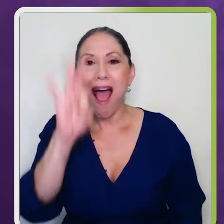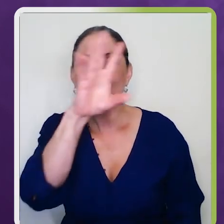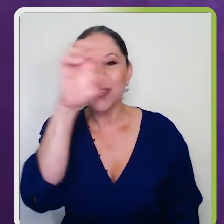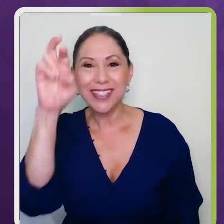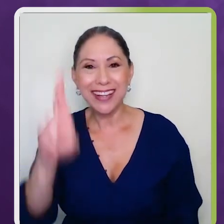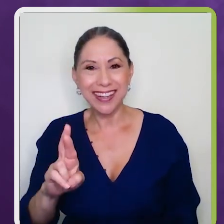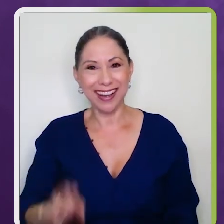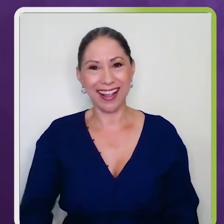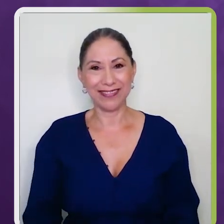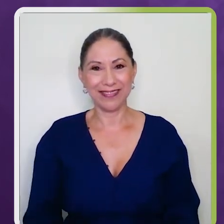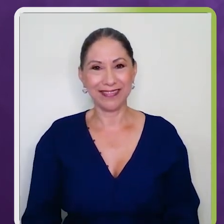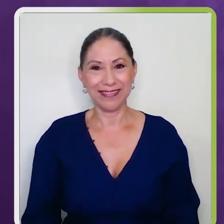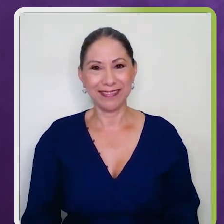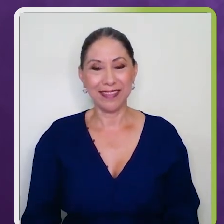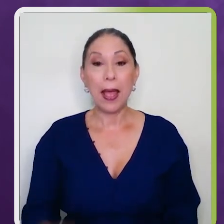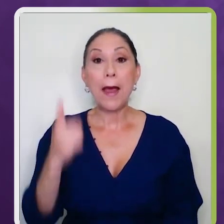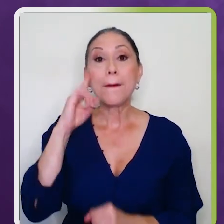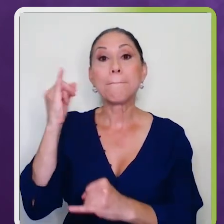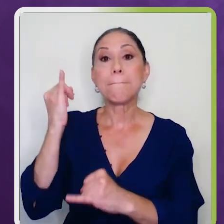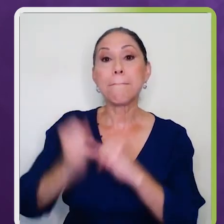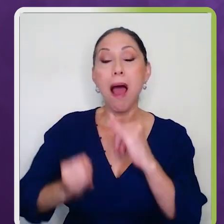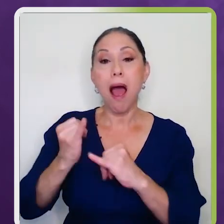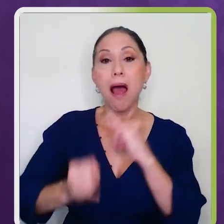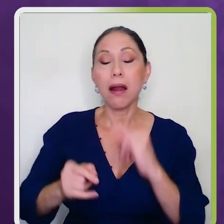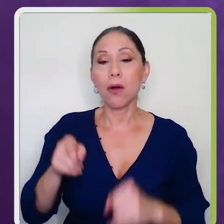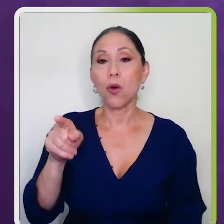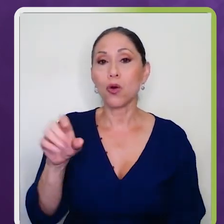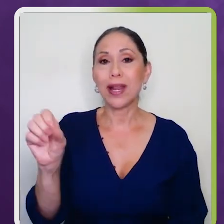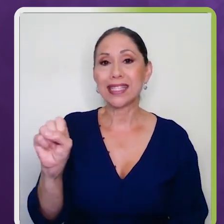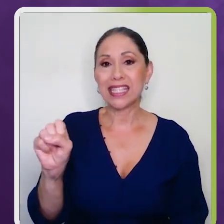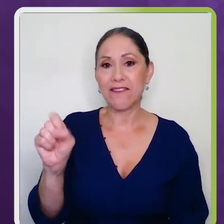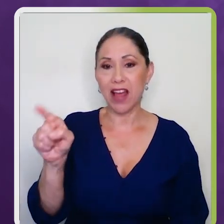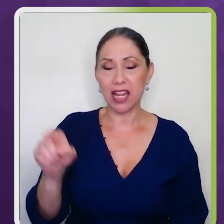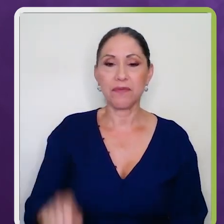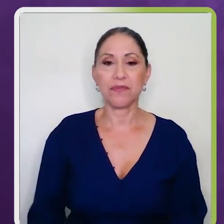Rica. Y para concluir, Stephanie,